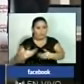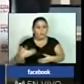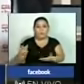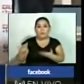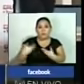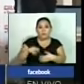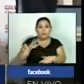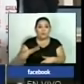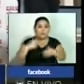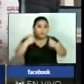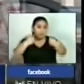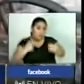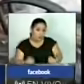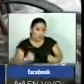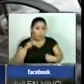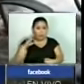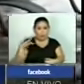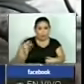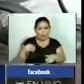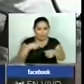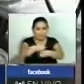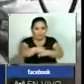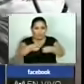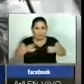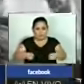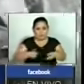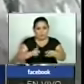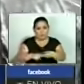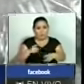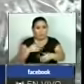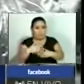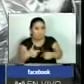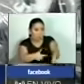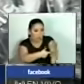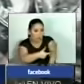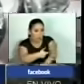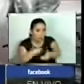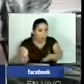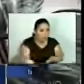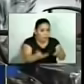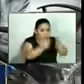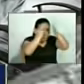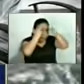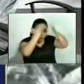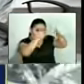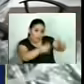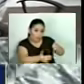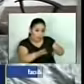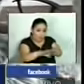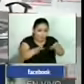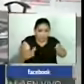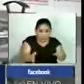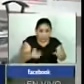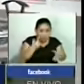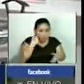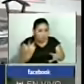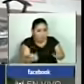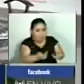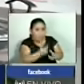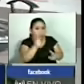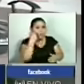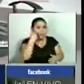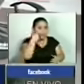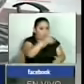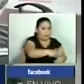50 sillas secretariales y 10 escritorios para equipar el hospital especializado para atender casos de COVID-19 que va a funcionar en el